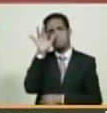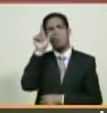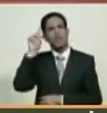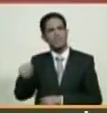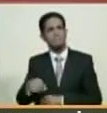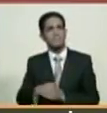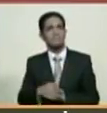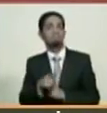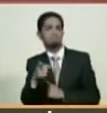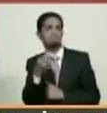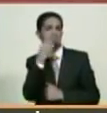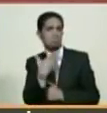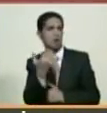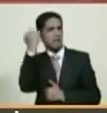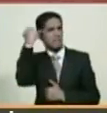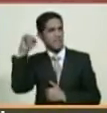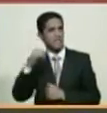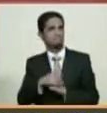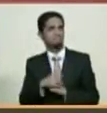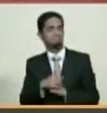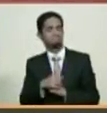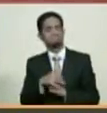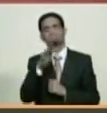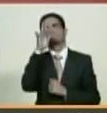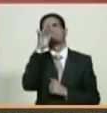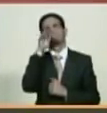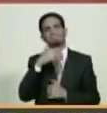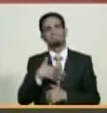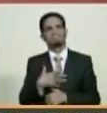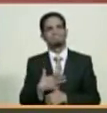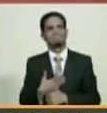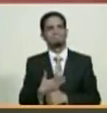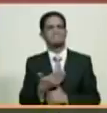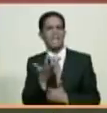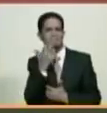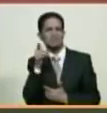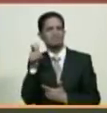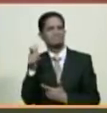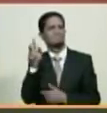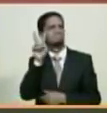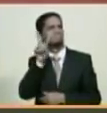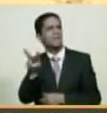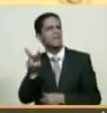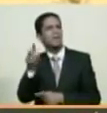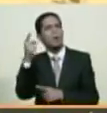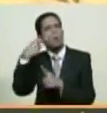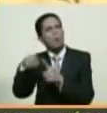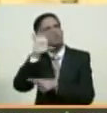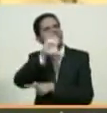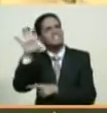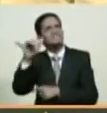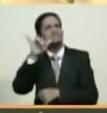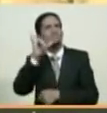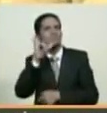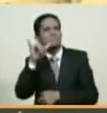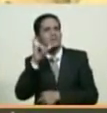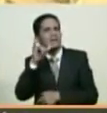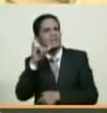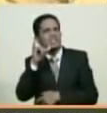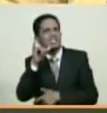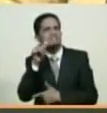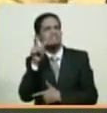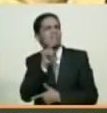una buena terapéutica, recurrir al humor cuando a veces la indignación que producen estas noticias no da para más.